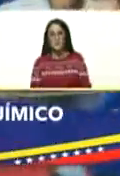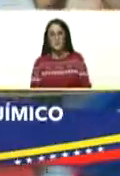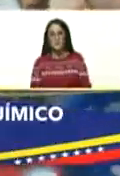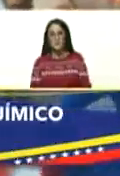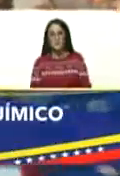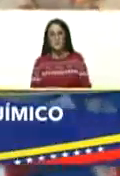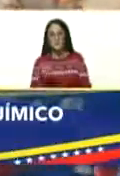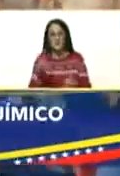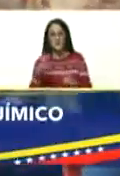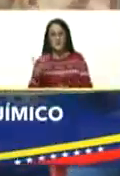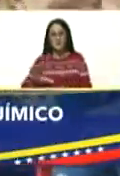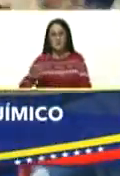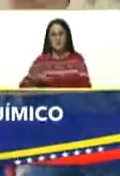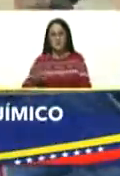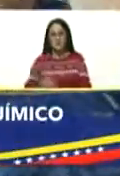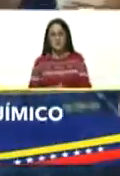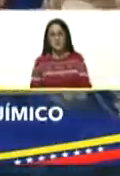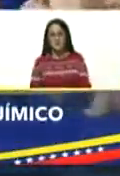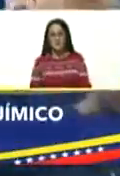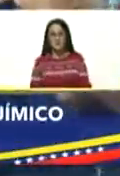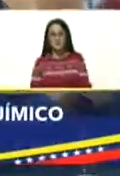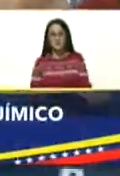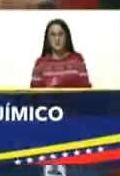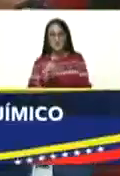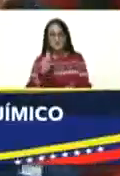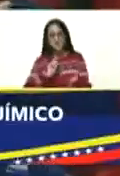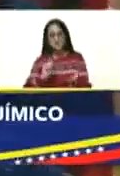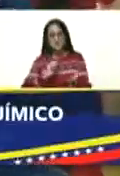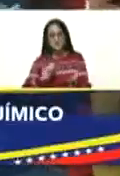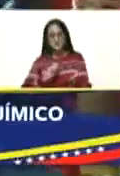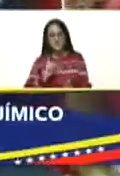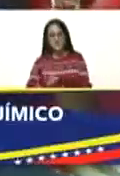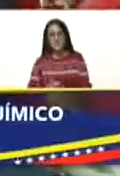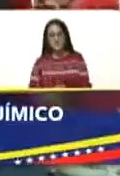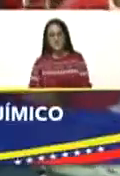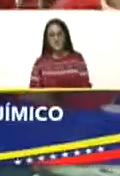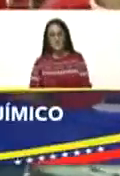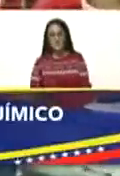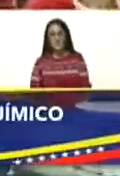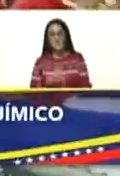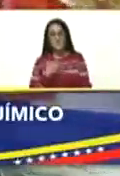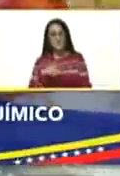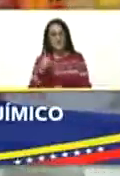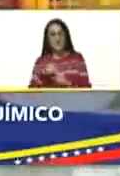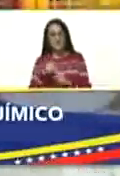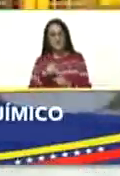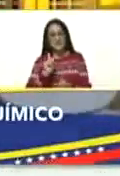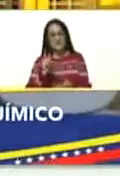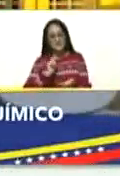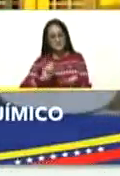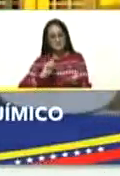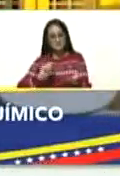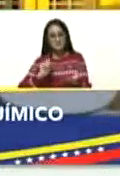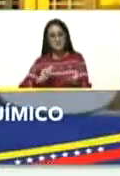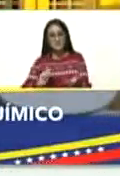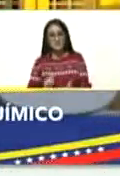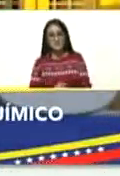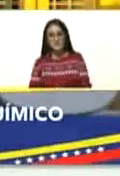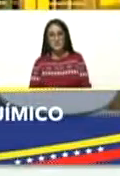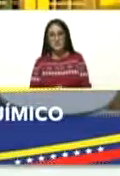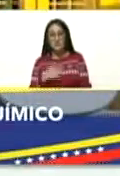Punto a favor. Tomen nota. Presidente de PDVSA, tomen nota.